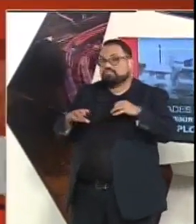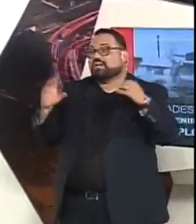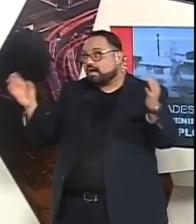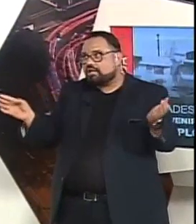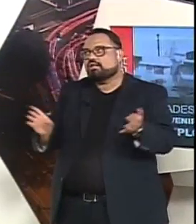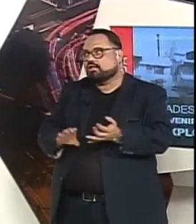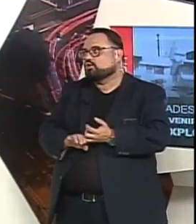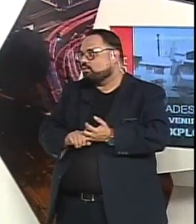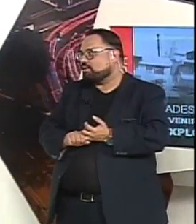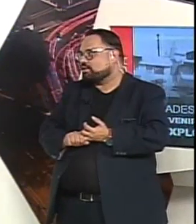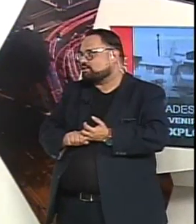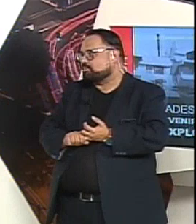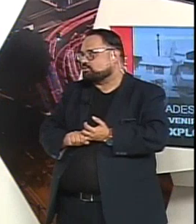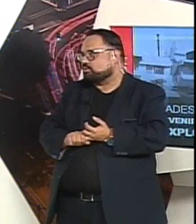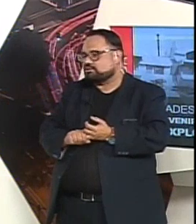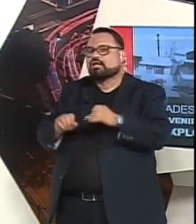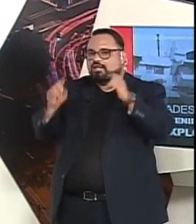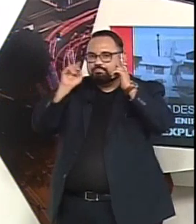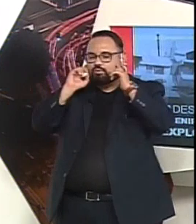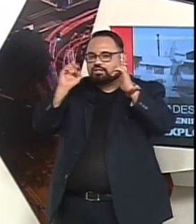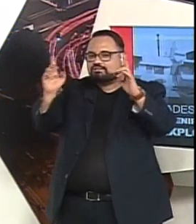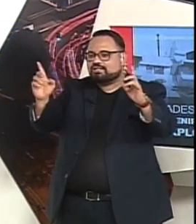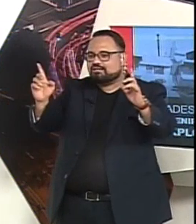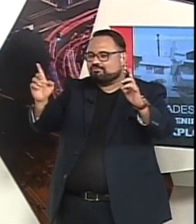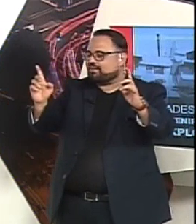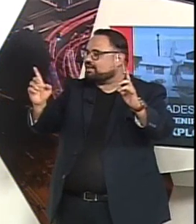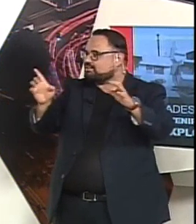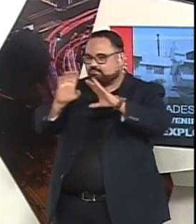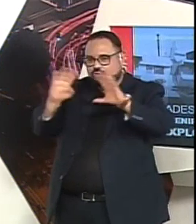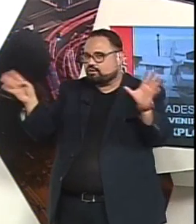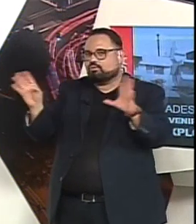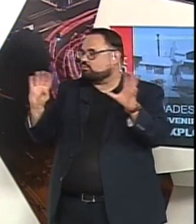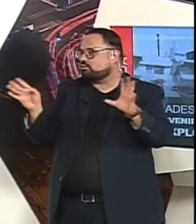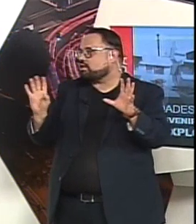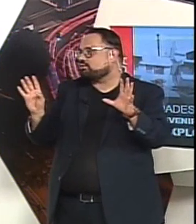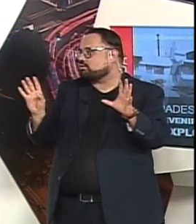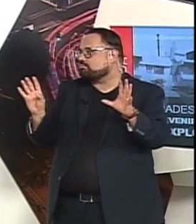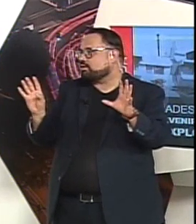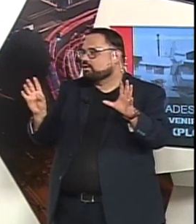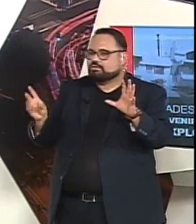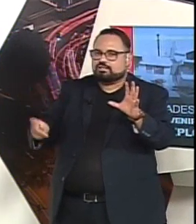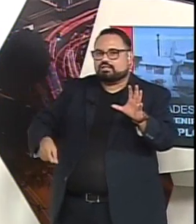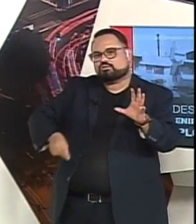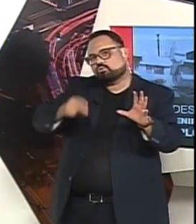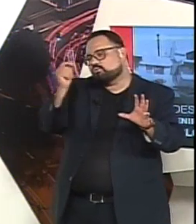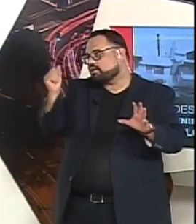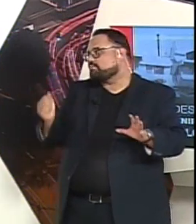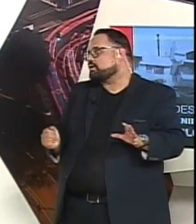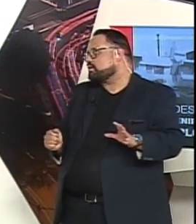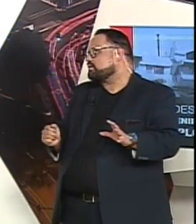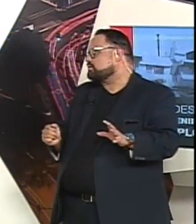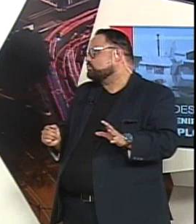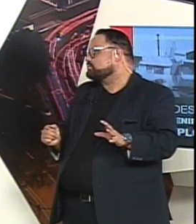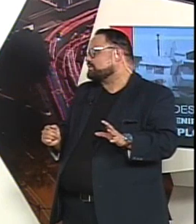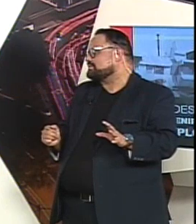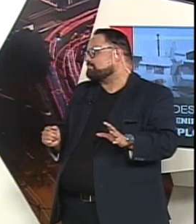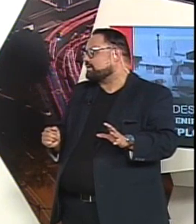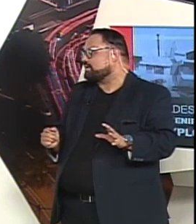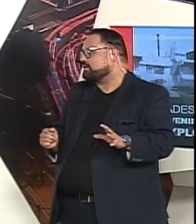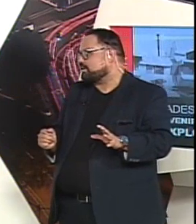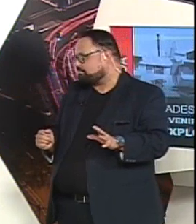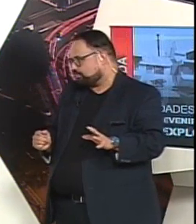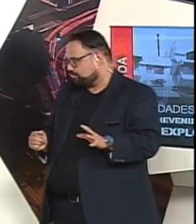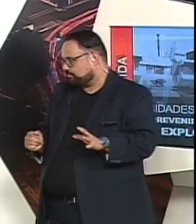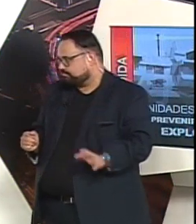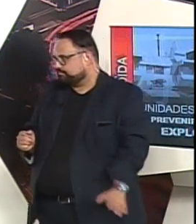llegar en el idioma de las personas y poder ser eficaces porque de lo contrario también sería sólo una llamarada de tuzsa que se